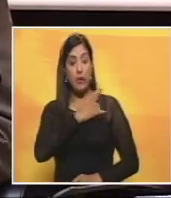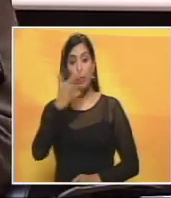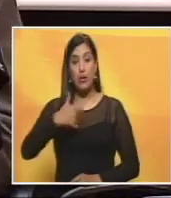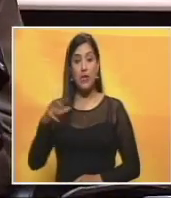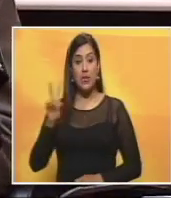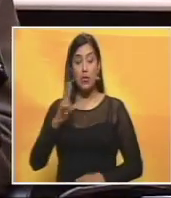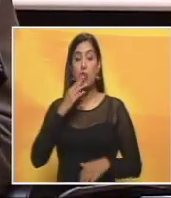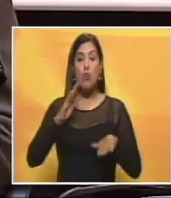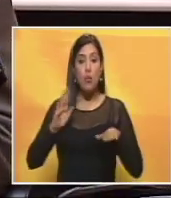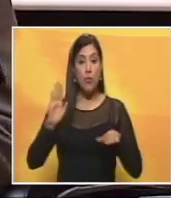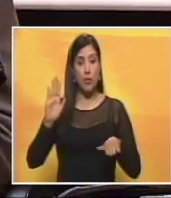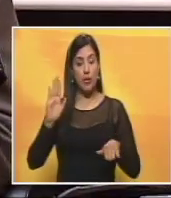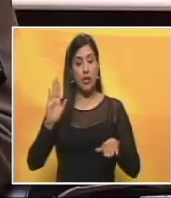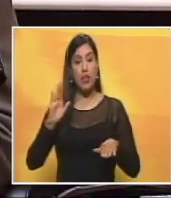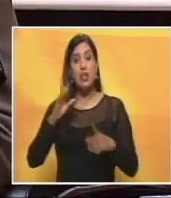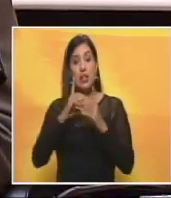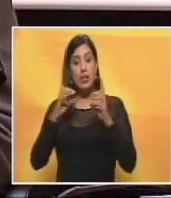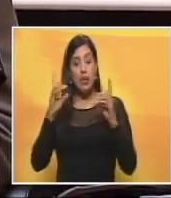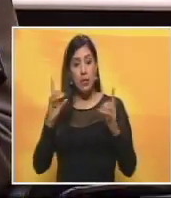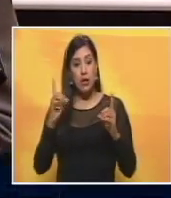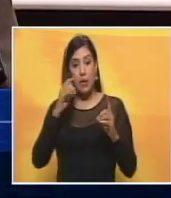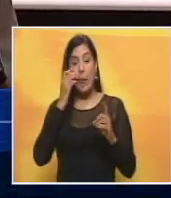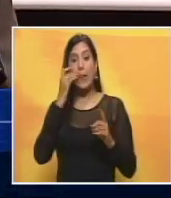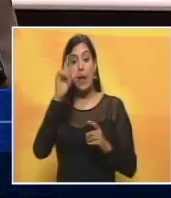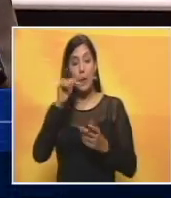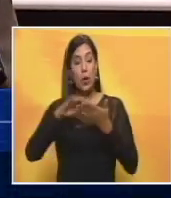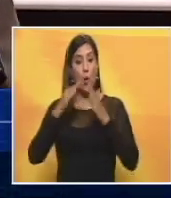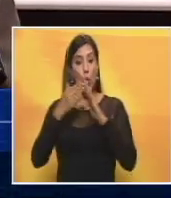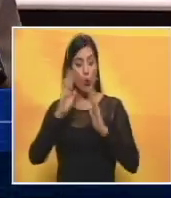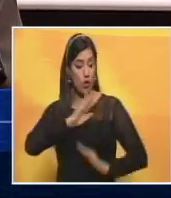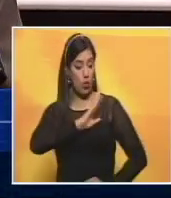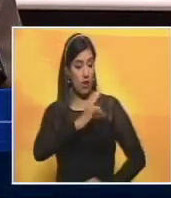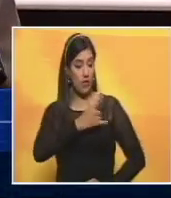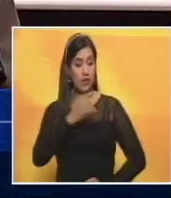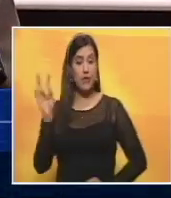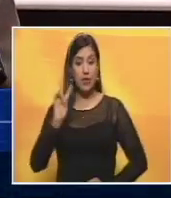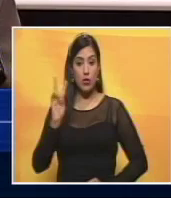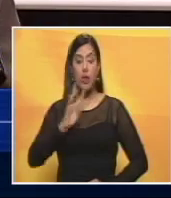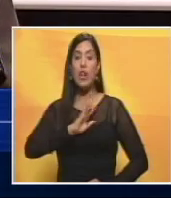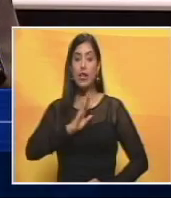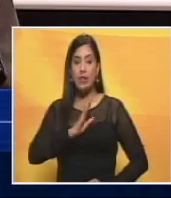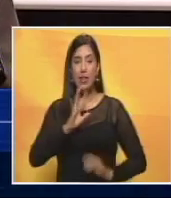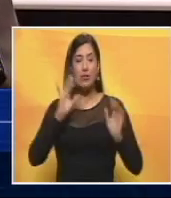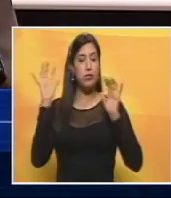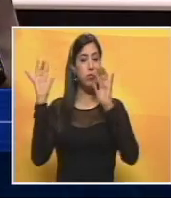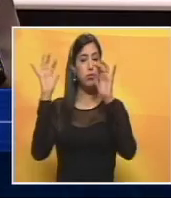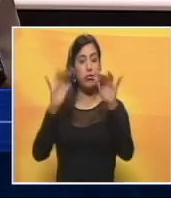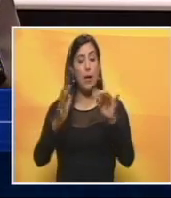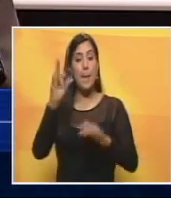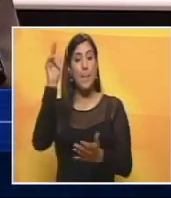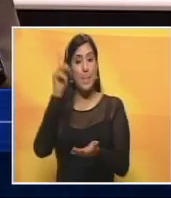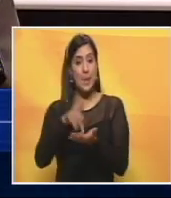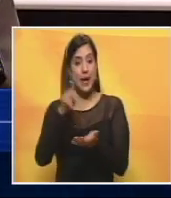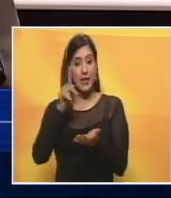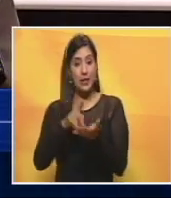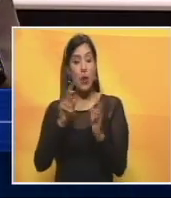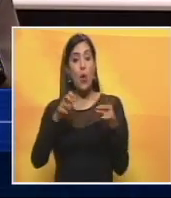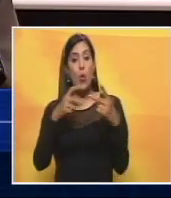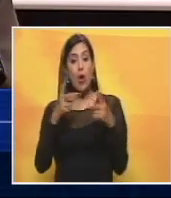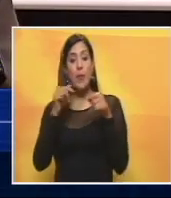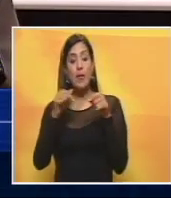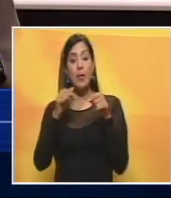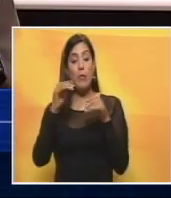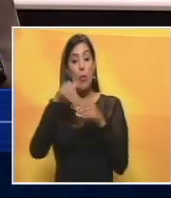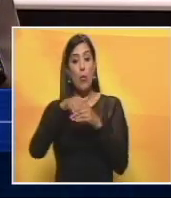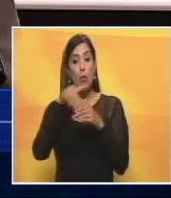Venezuela estamos comprometidos con la democracia y las comunidades universitarias en Venezuela estarán masivamente participando tanto